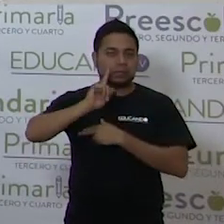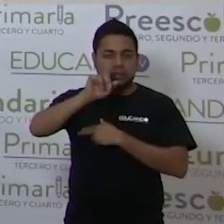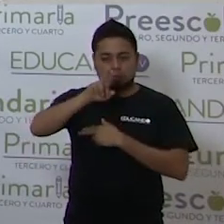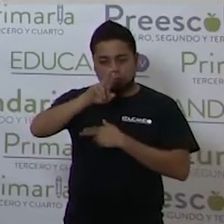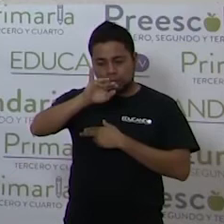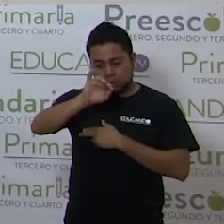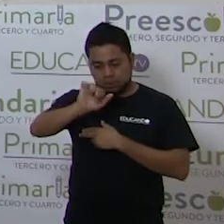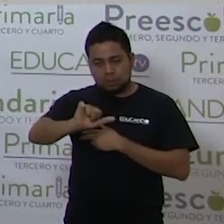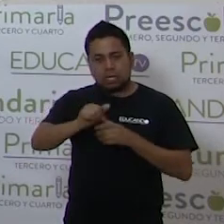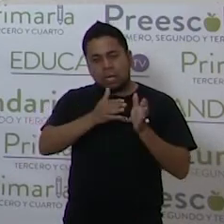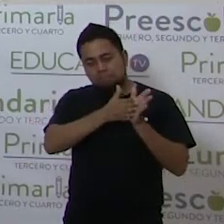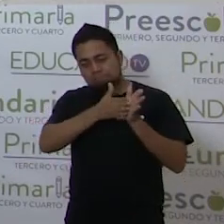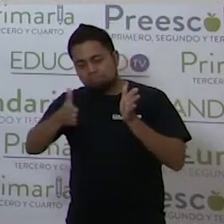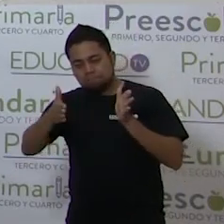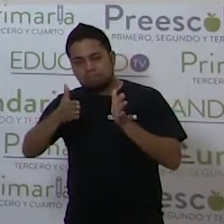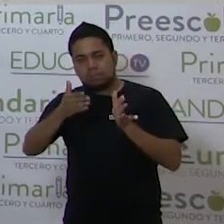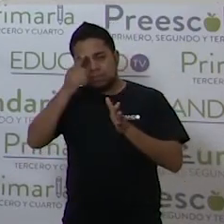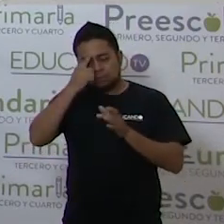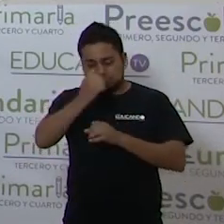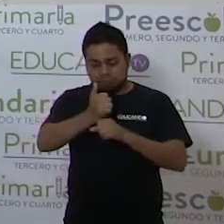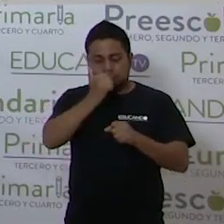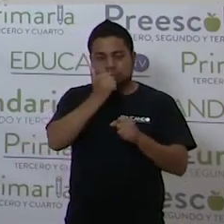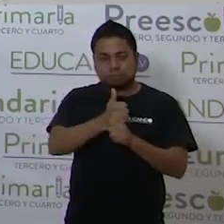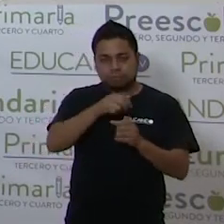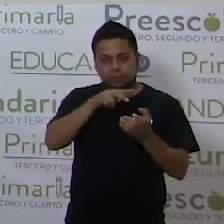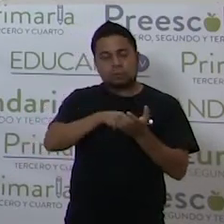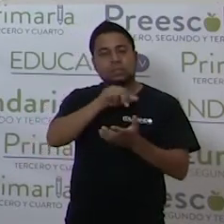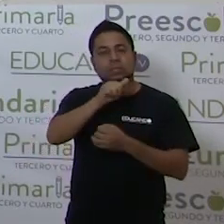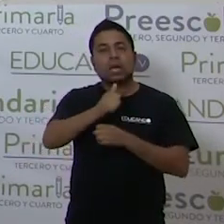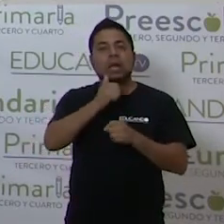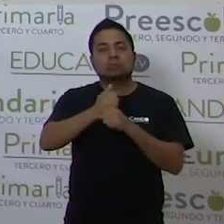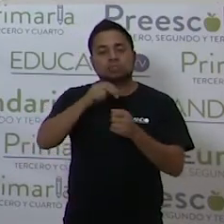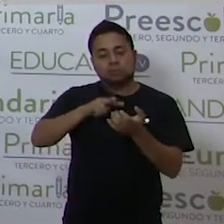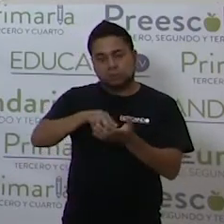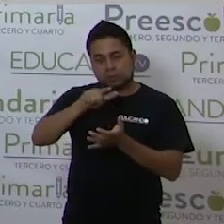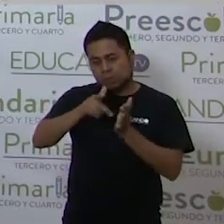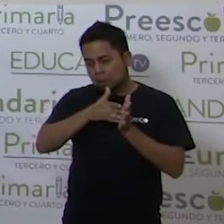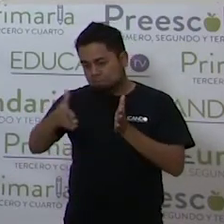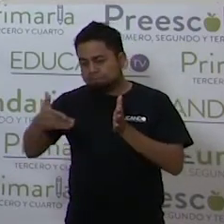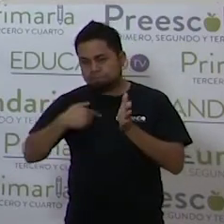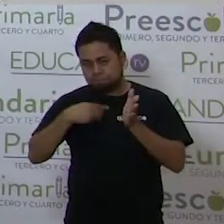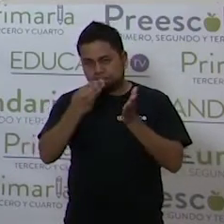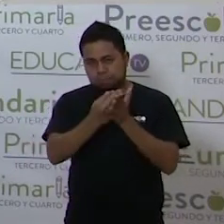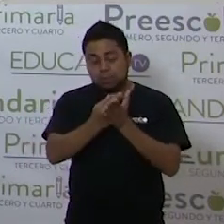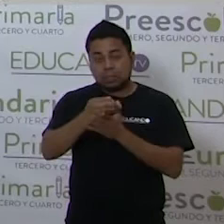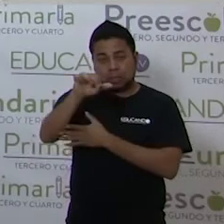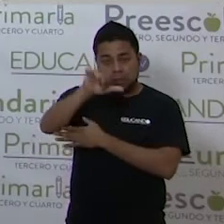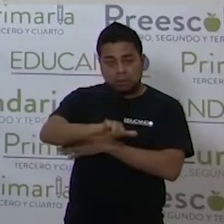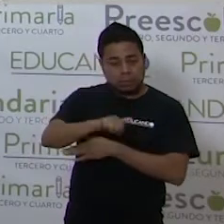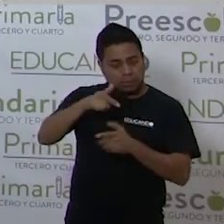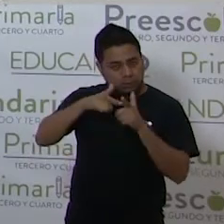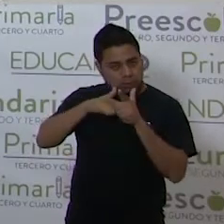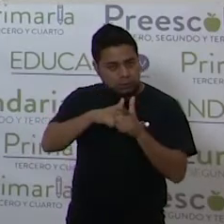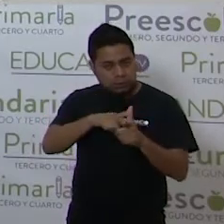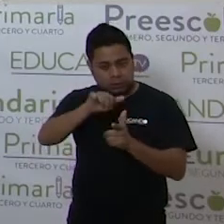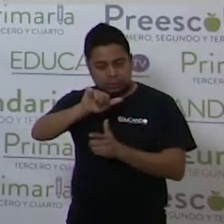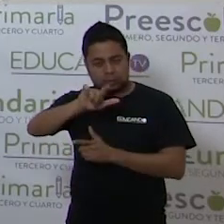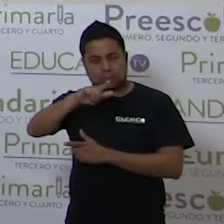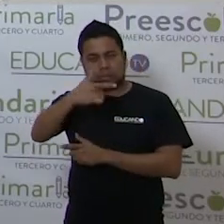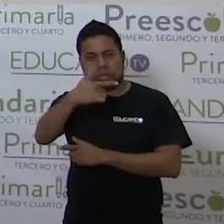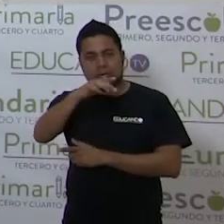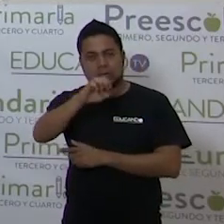desarrollando el contenido programático para el ciclo escolar 2016-2017 hoy vamos a continuar viendo álgebra